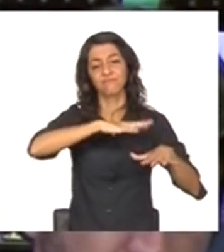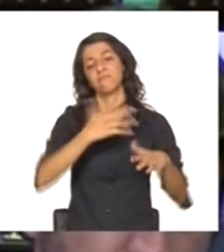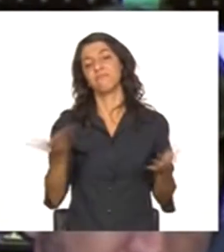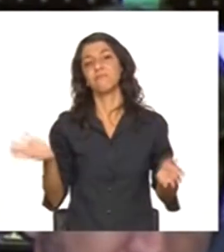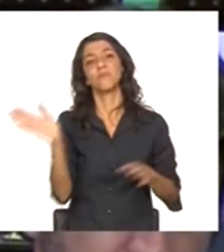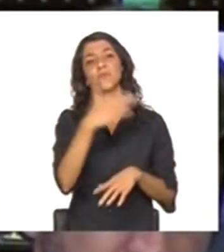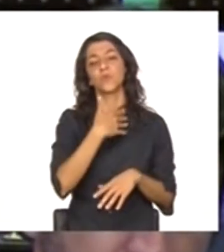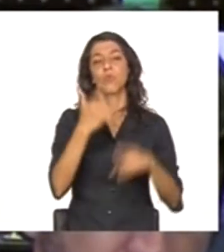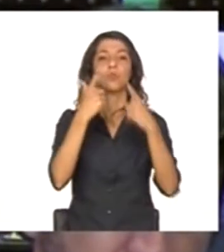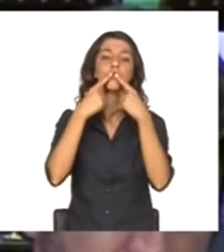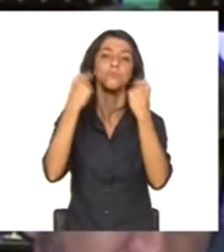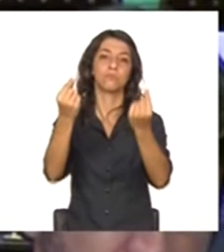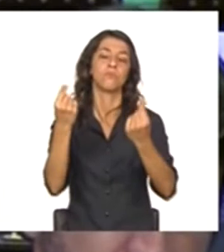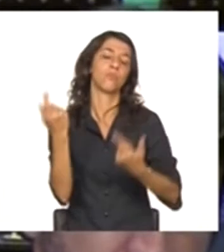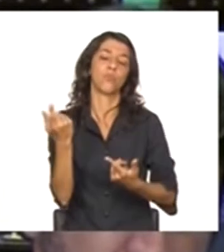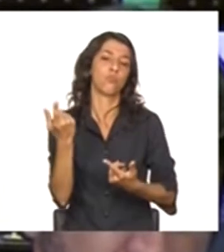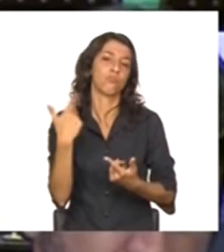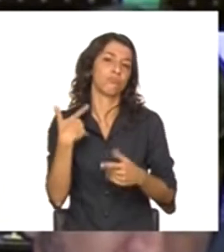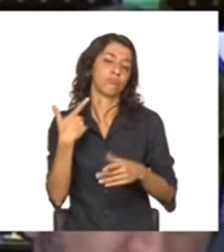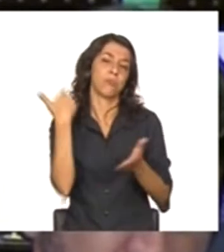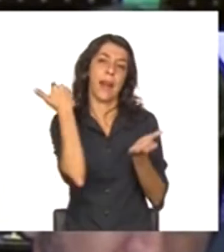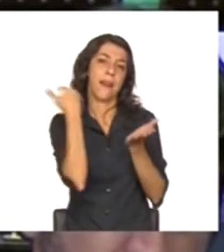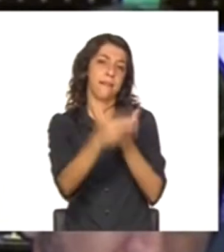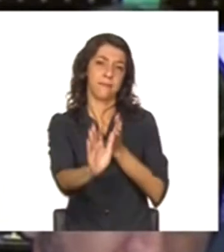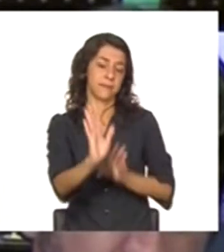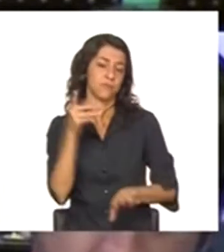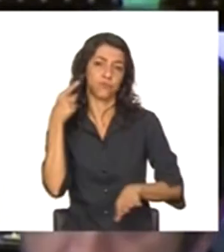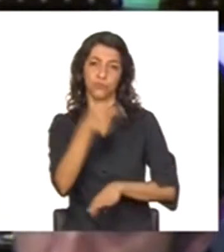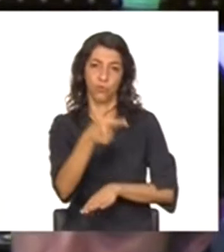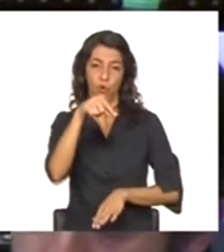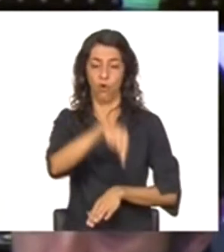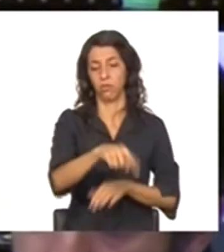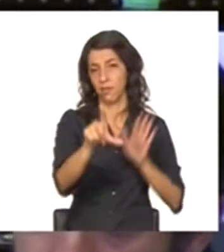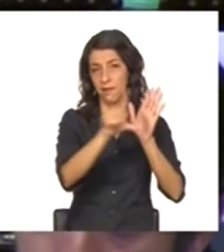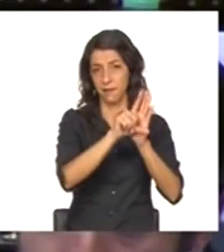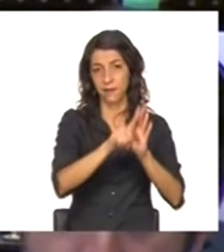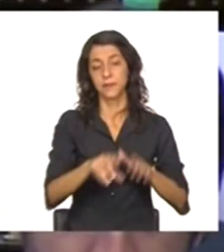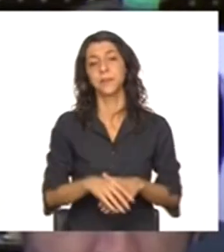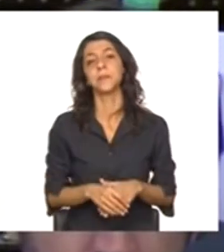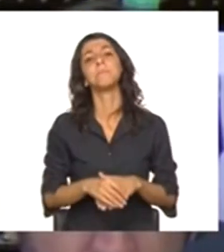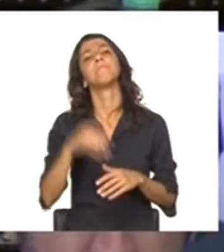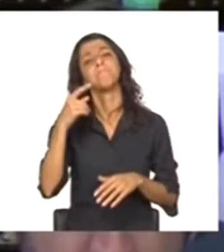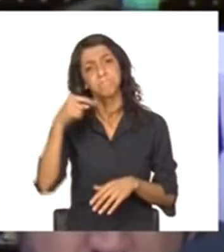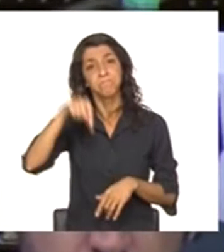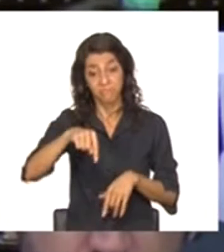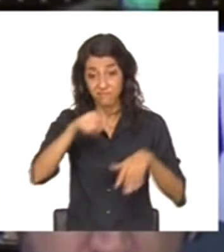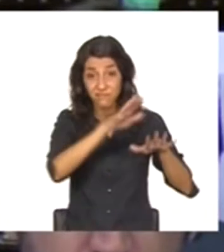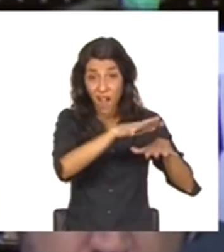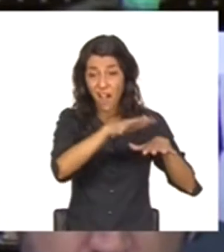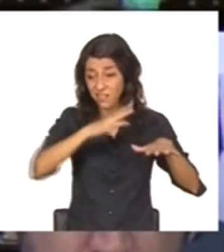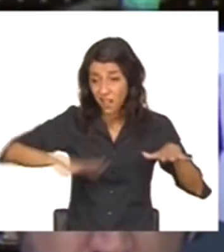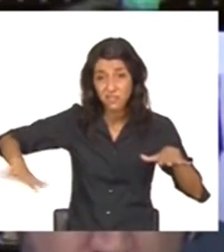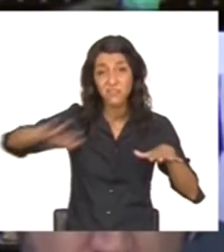respecto al tratamiento de esta reforma y que nuevamente fueron reprimidos. Y creo